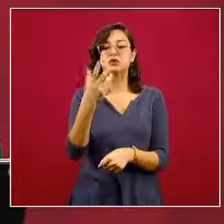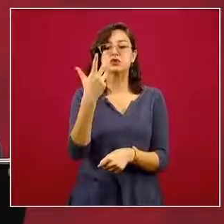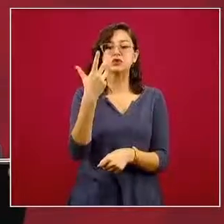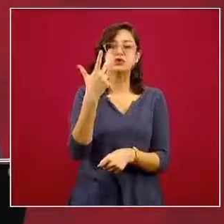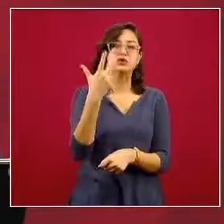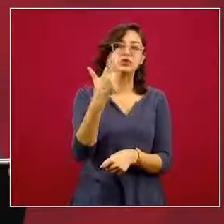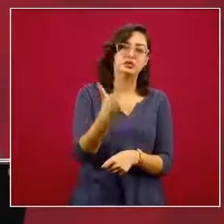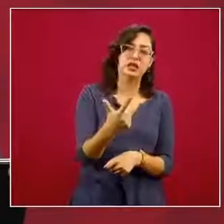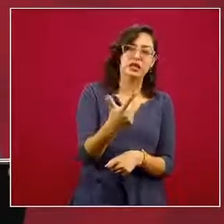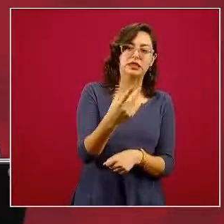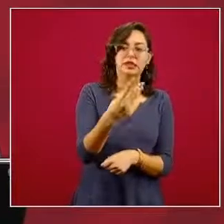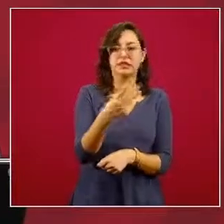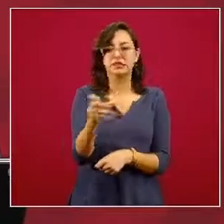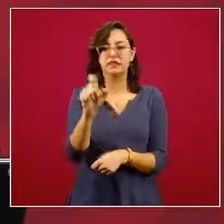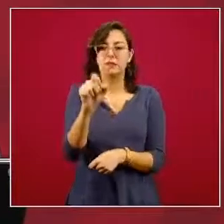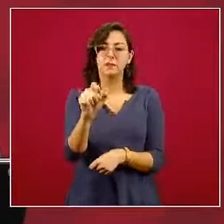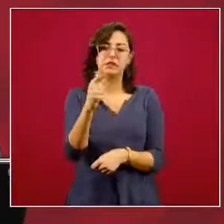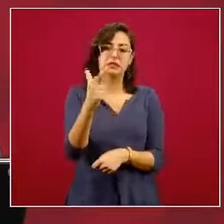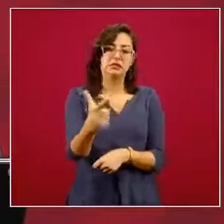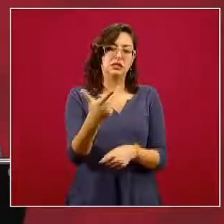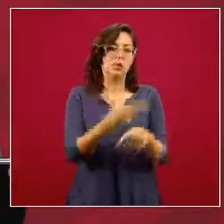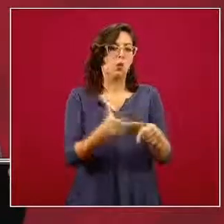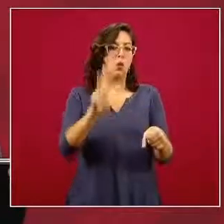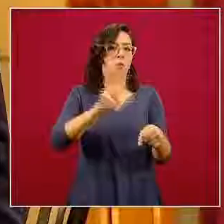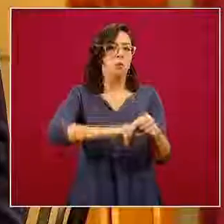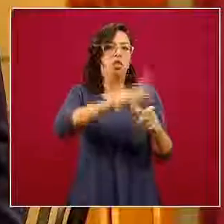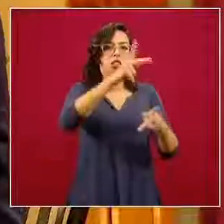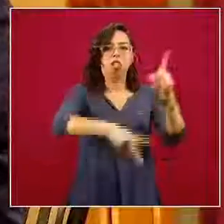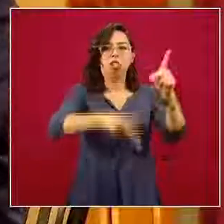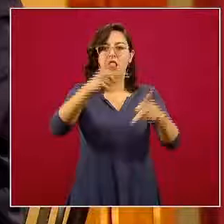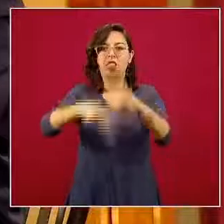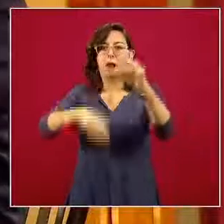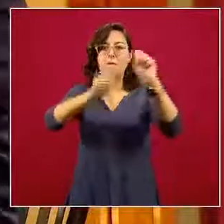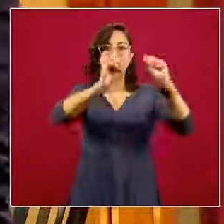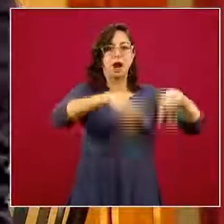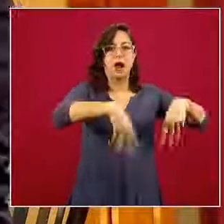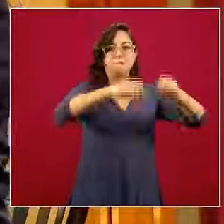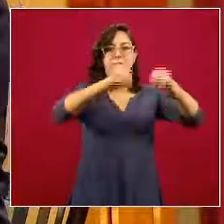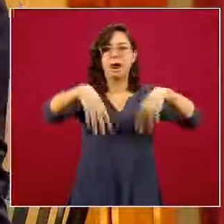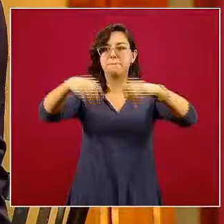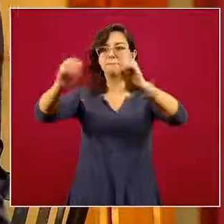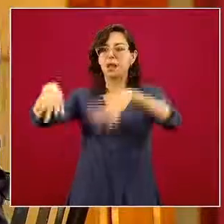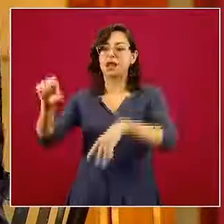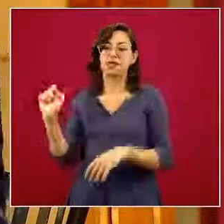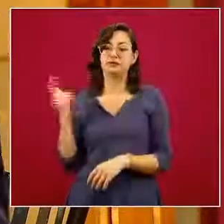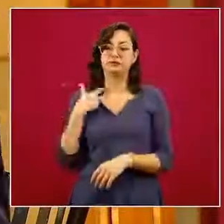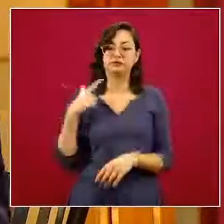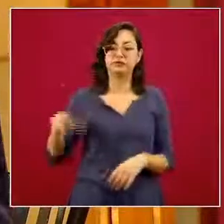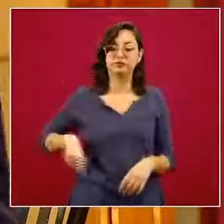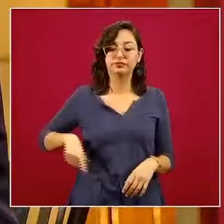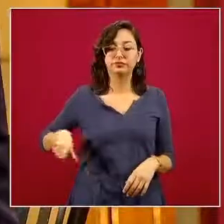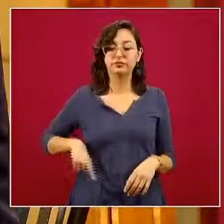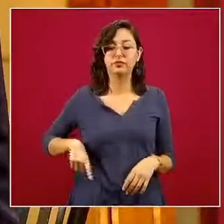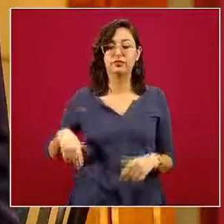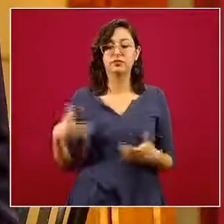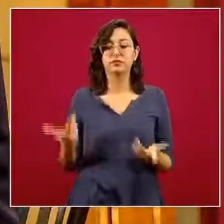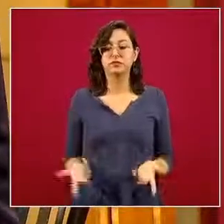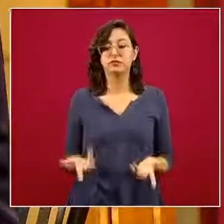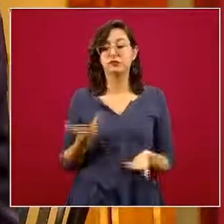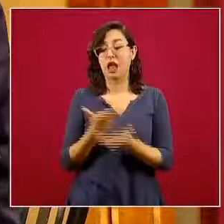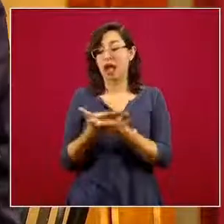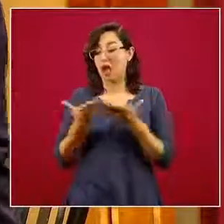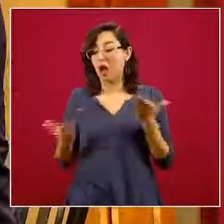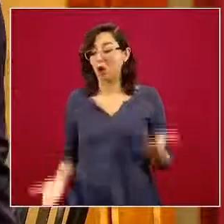como 327 hospitales que quedaron abandonados y que fueron tomados por el agrupamiento de